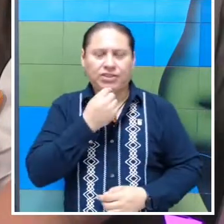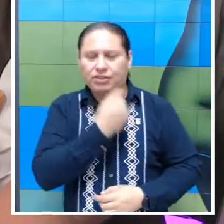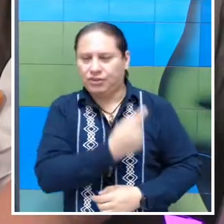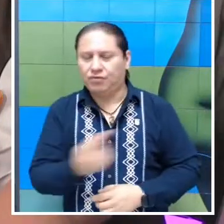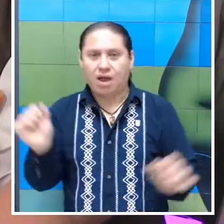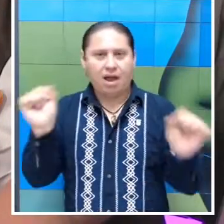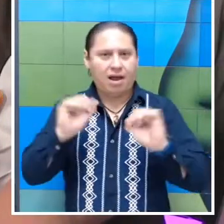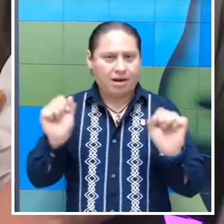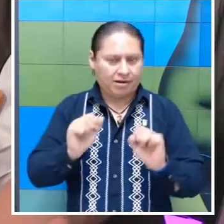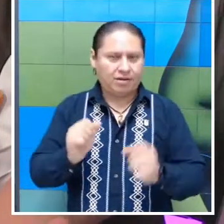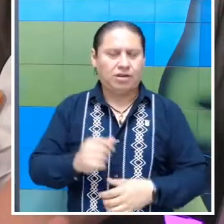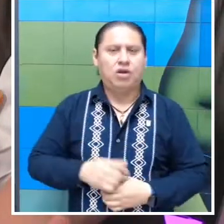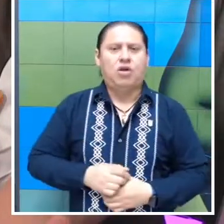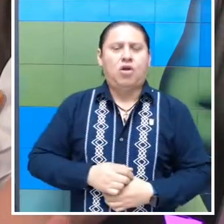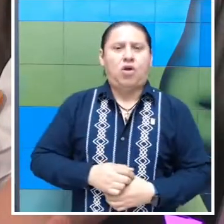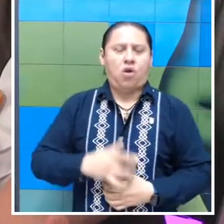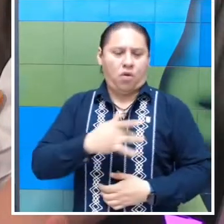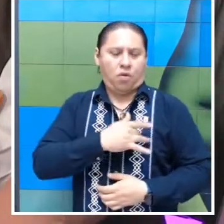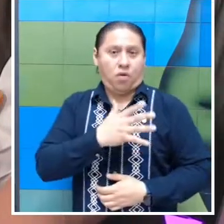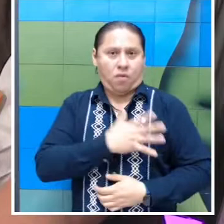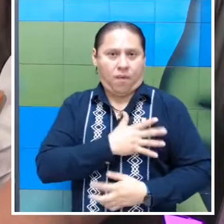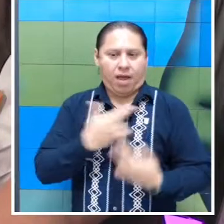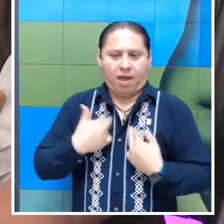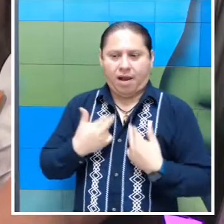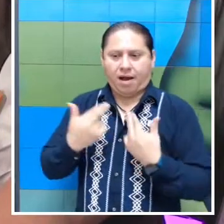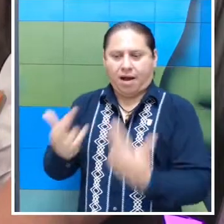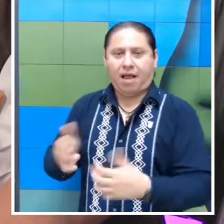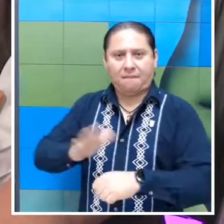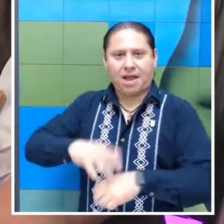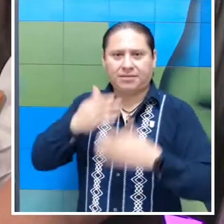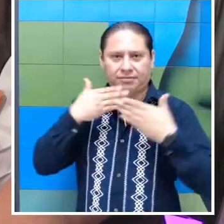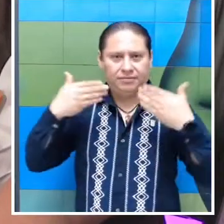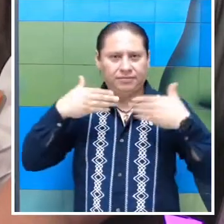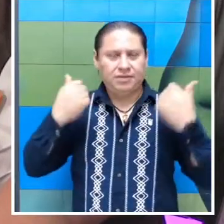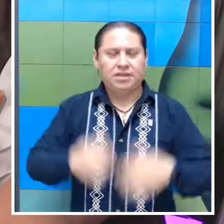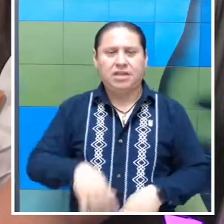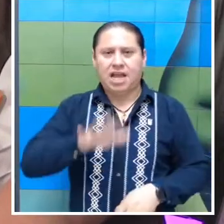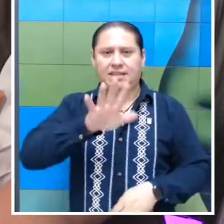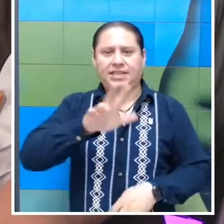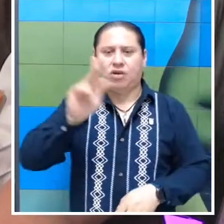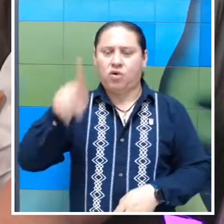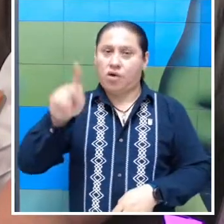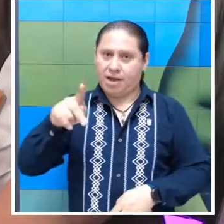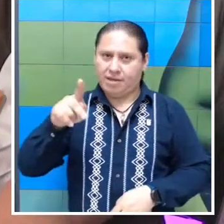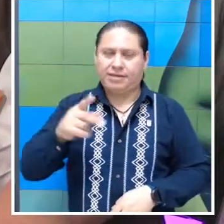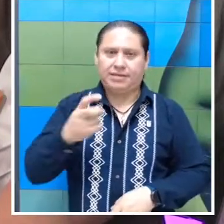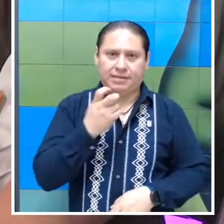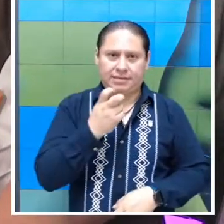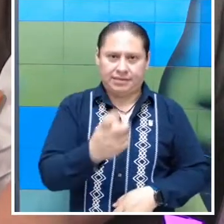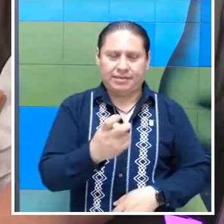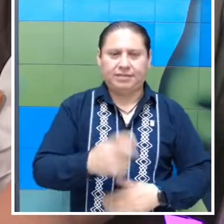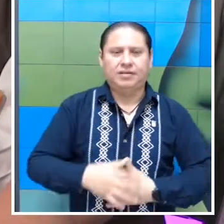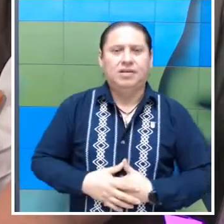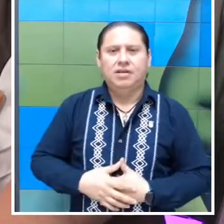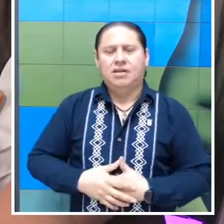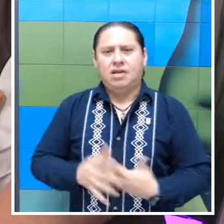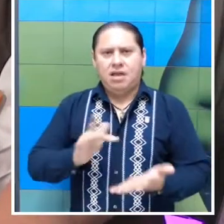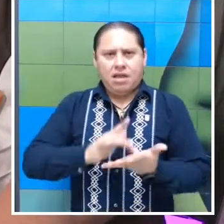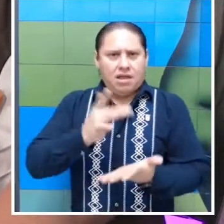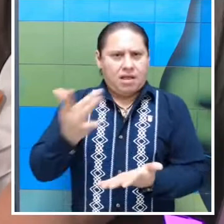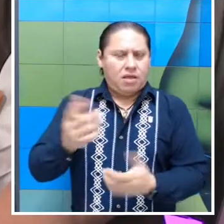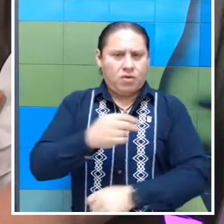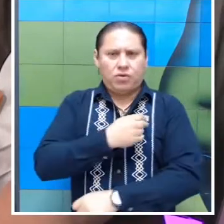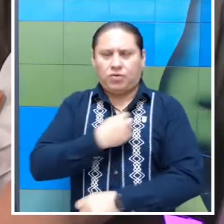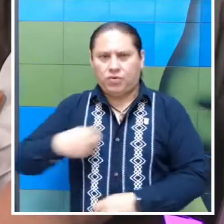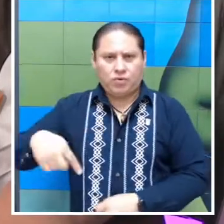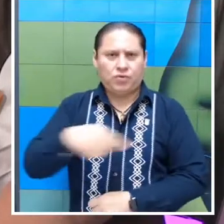llama Corriendo con el Corazón, regalamos más sonrisas, 5 kilómetros, 5K. Y agradezco que todos que estén con nosotros